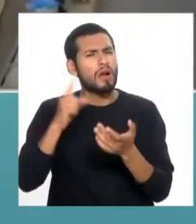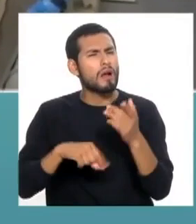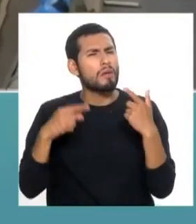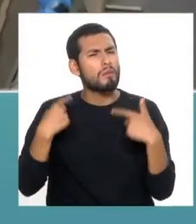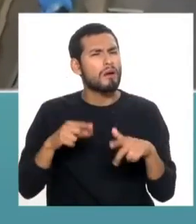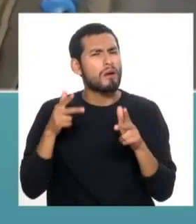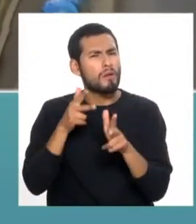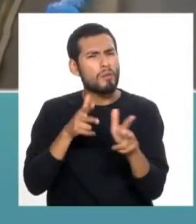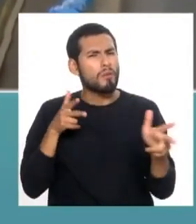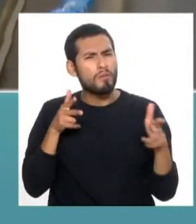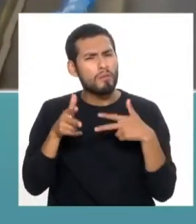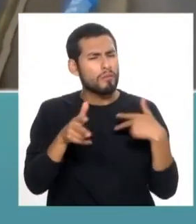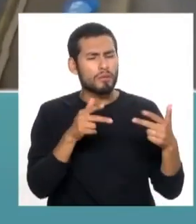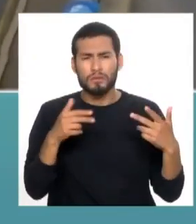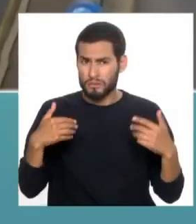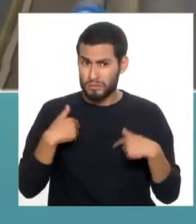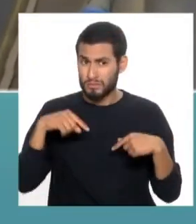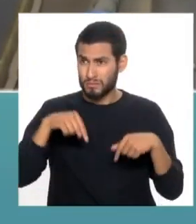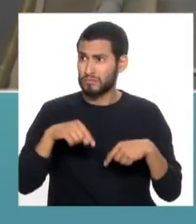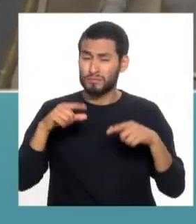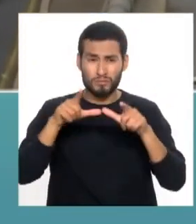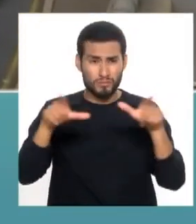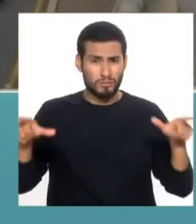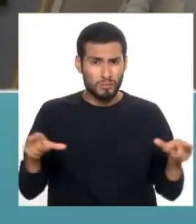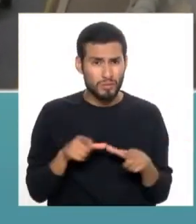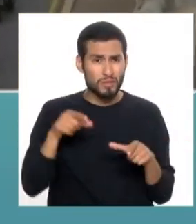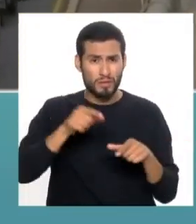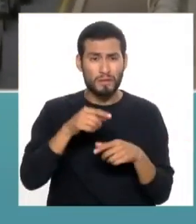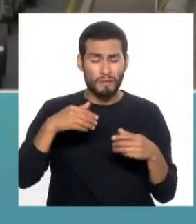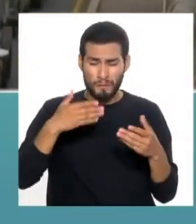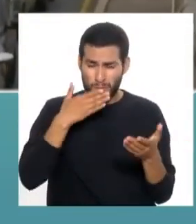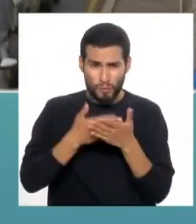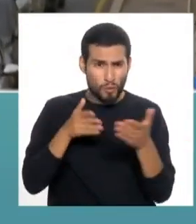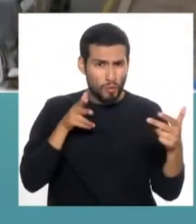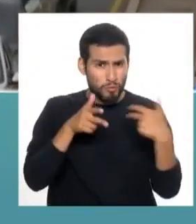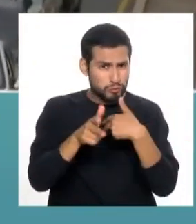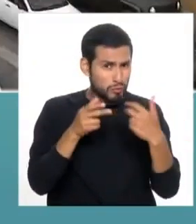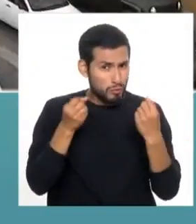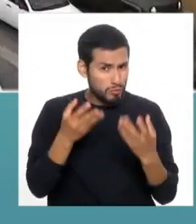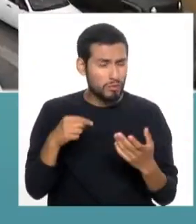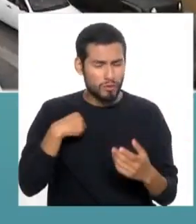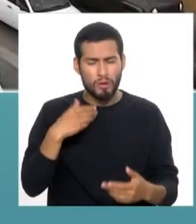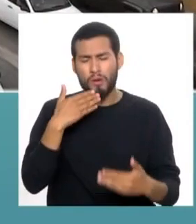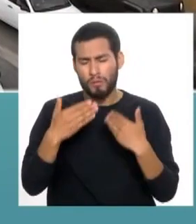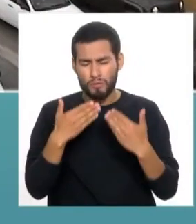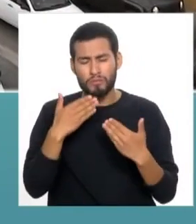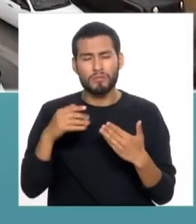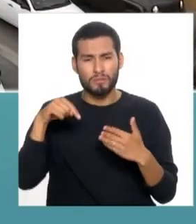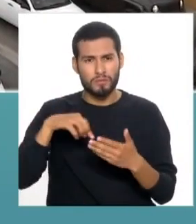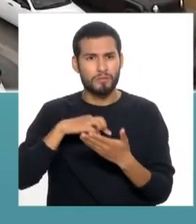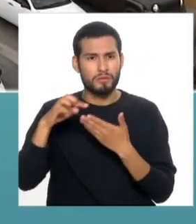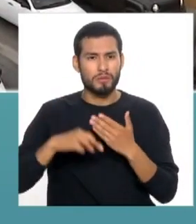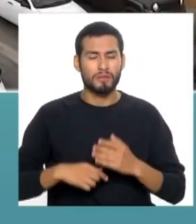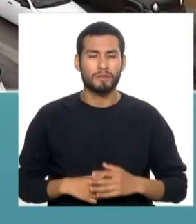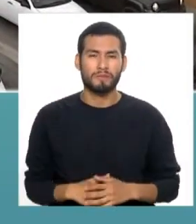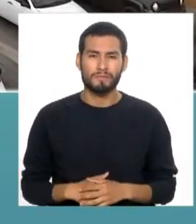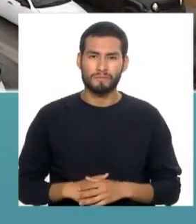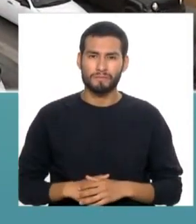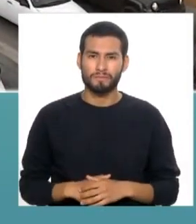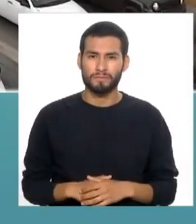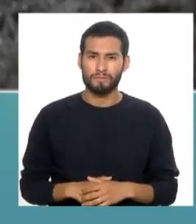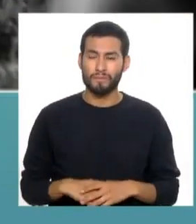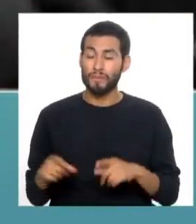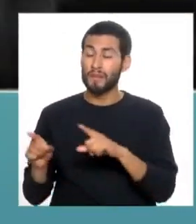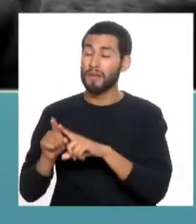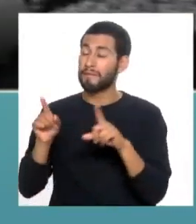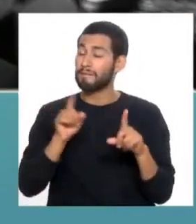vial? ¿Tenemos un diseño urbano en nuestras vías? Hoy vamos a conversar sobre eso aquí en el programa. Y